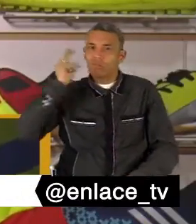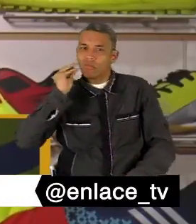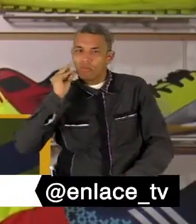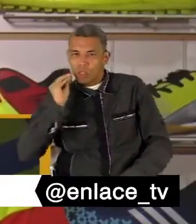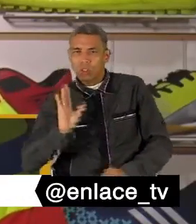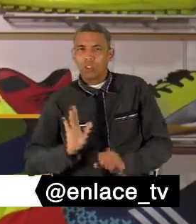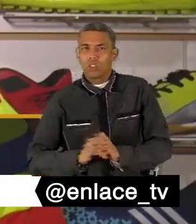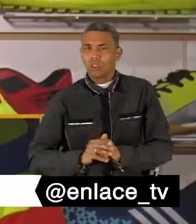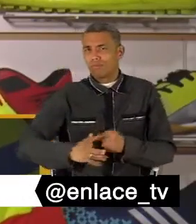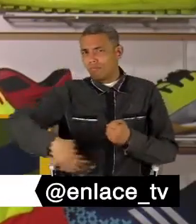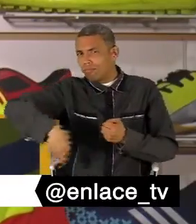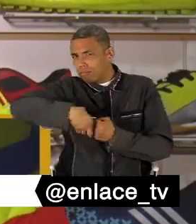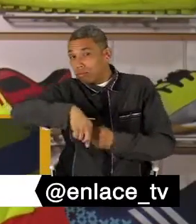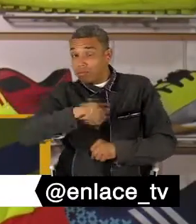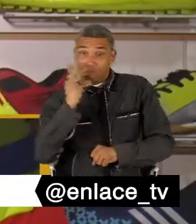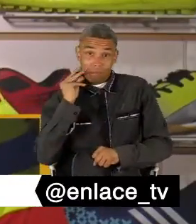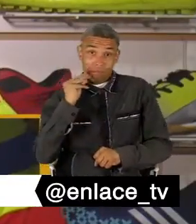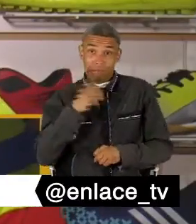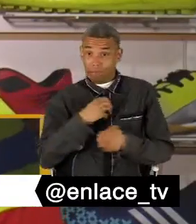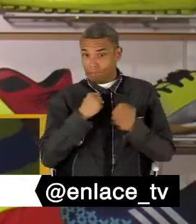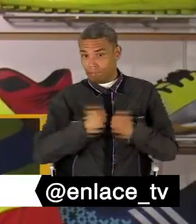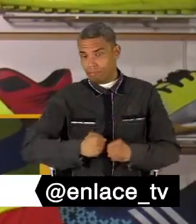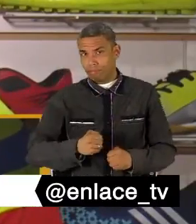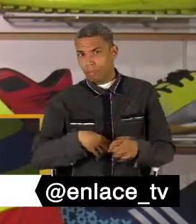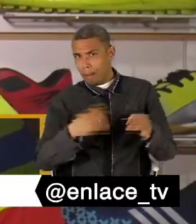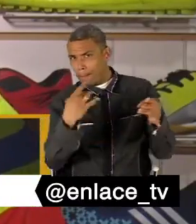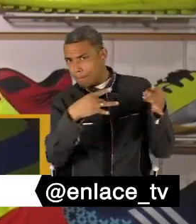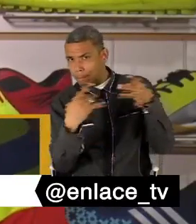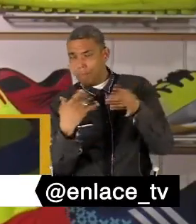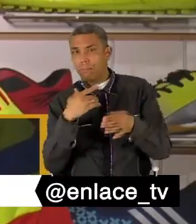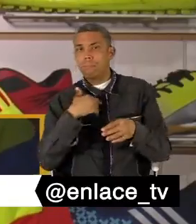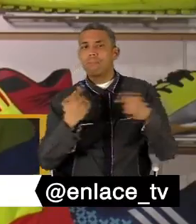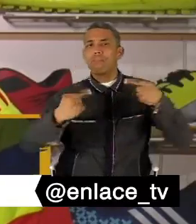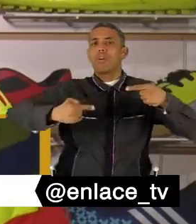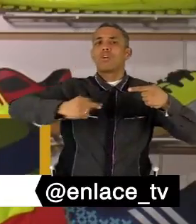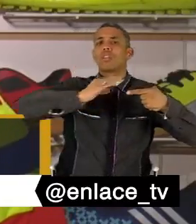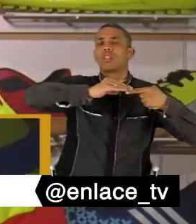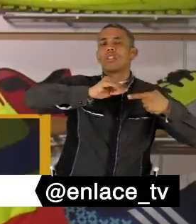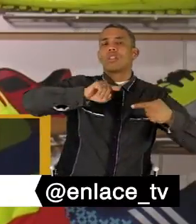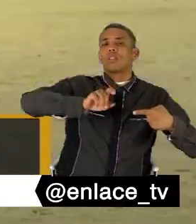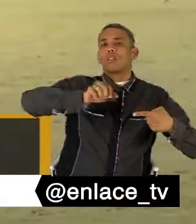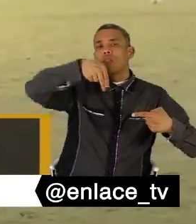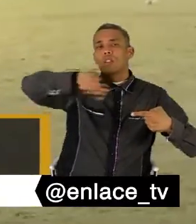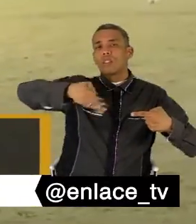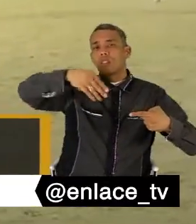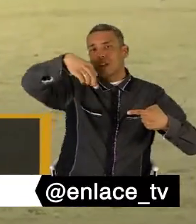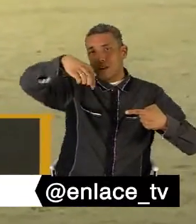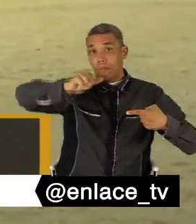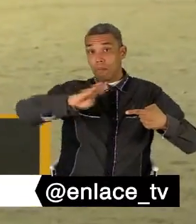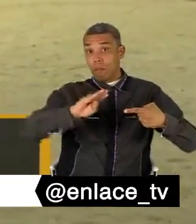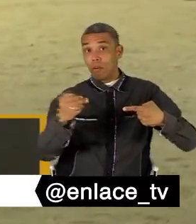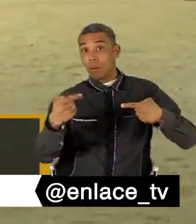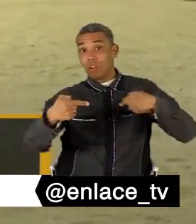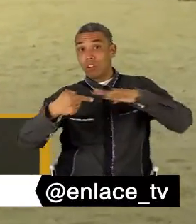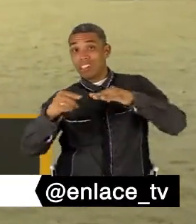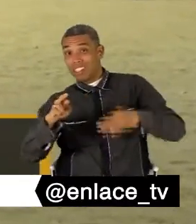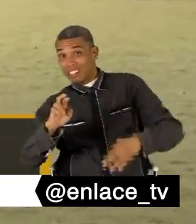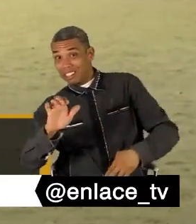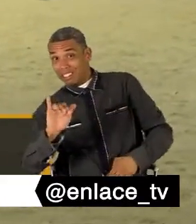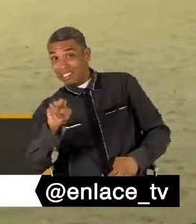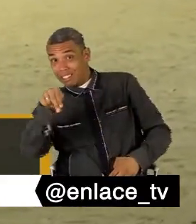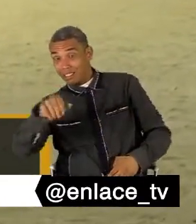fútbol amateur, pero son equipos que están muy buenos todos, tanto San Pablo como el combo de la droguería Reina. El otro torneo es el denominado Champions